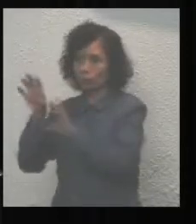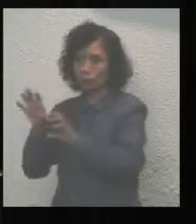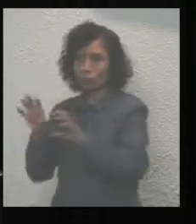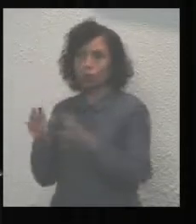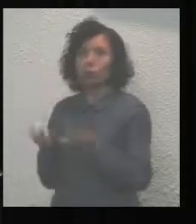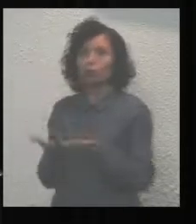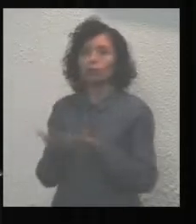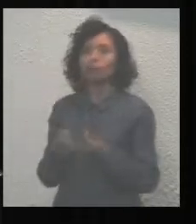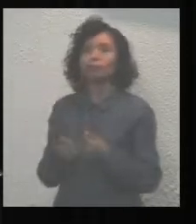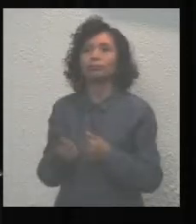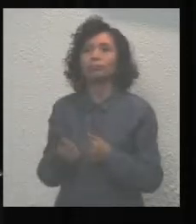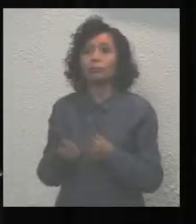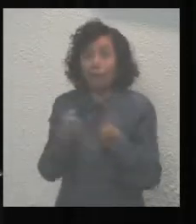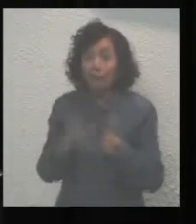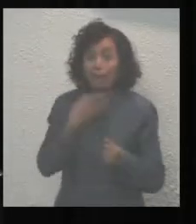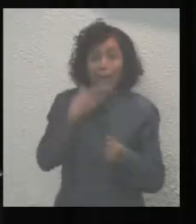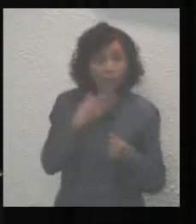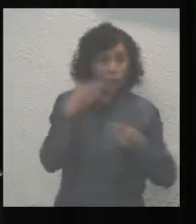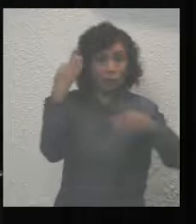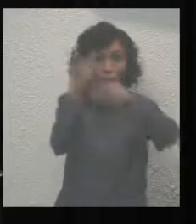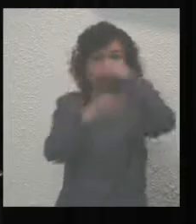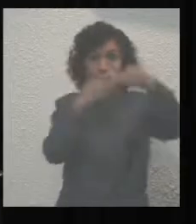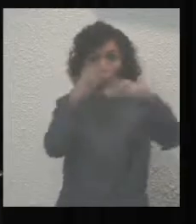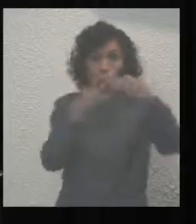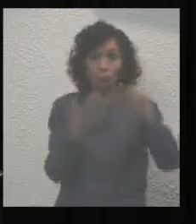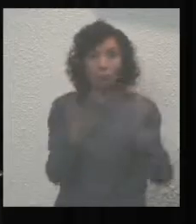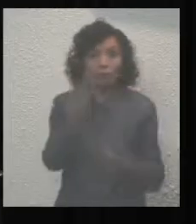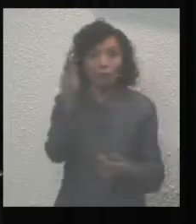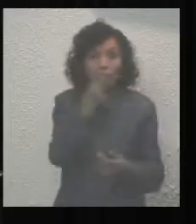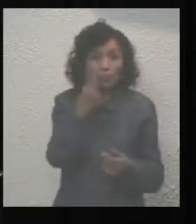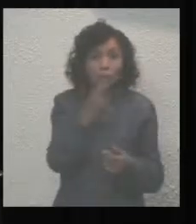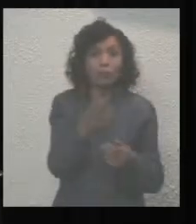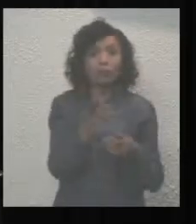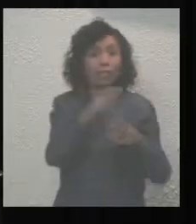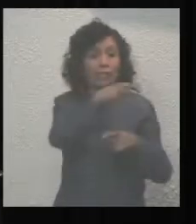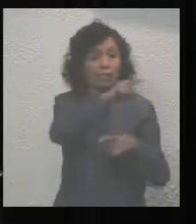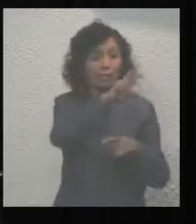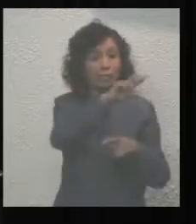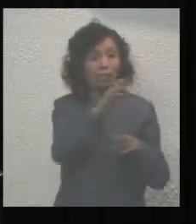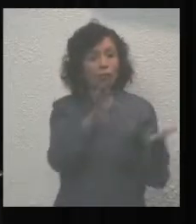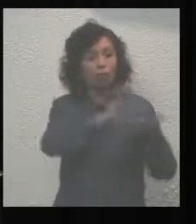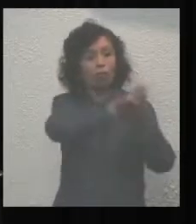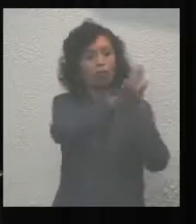de poderes. Por el bien de todos, tenemos que transformar a un Quintana